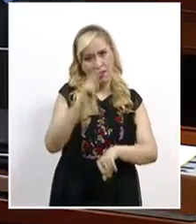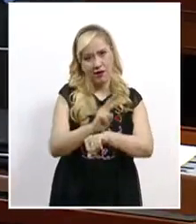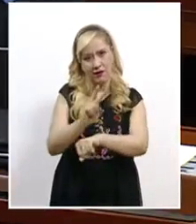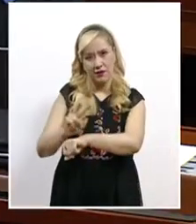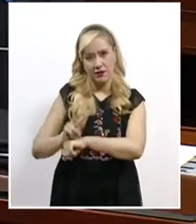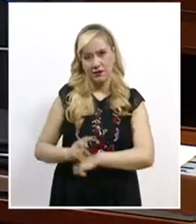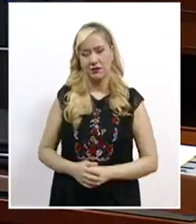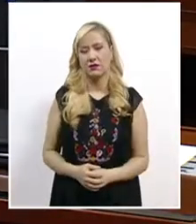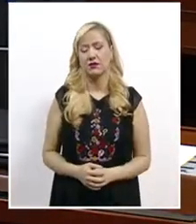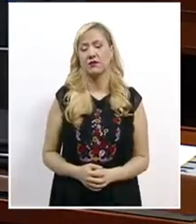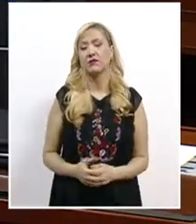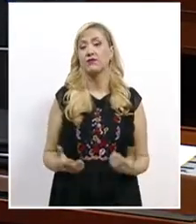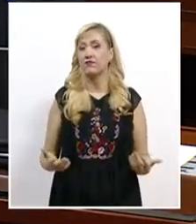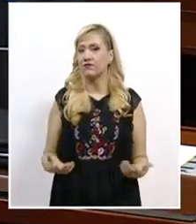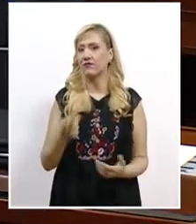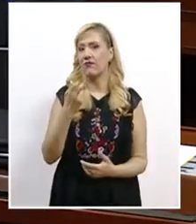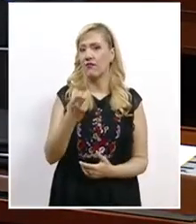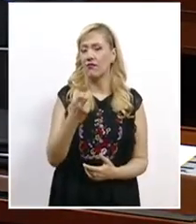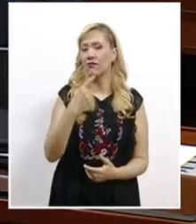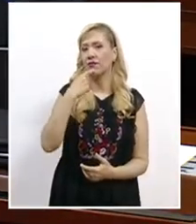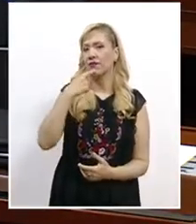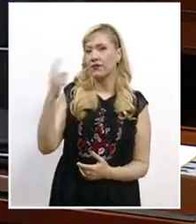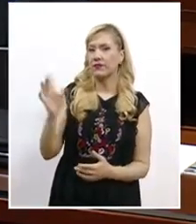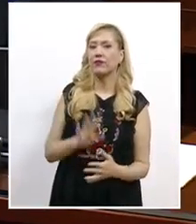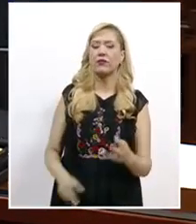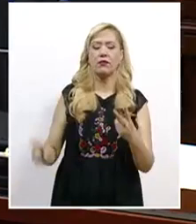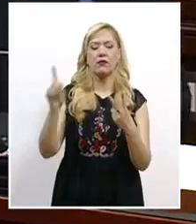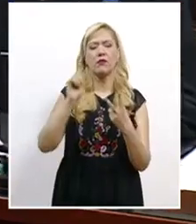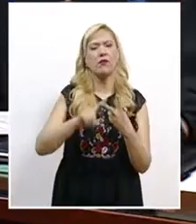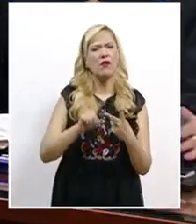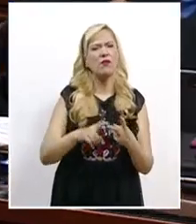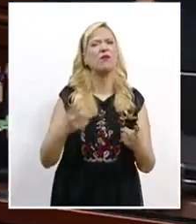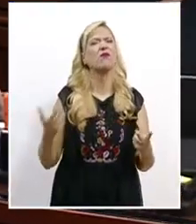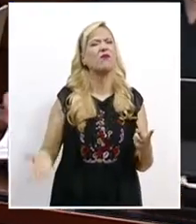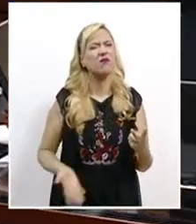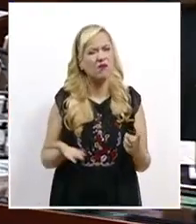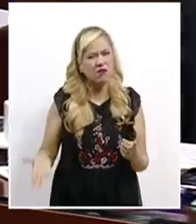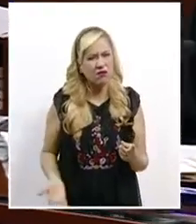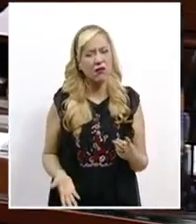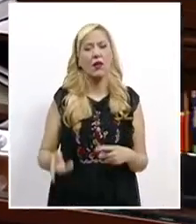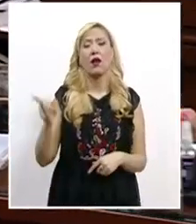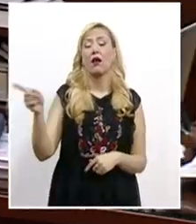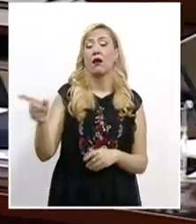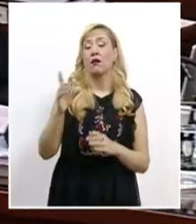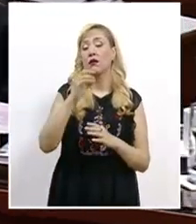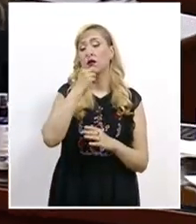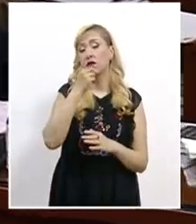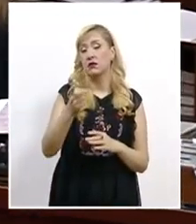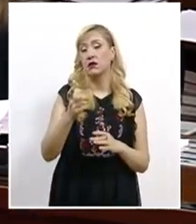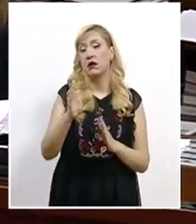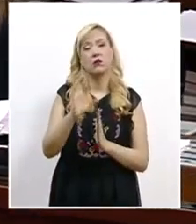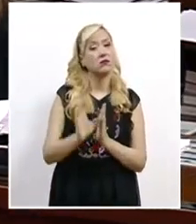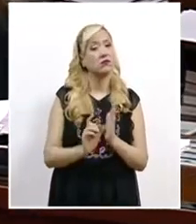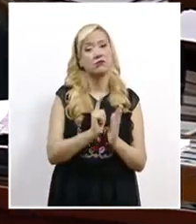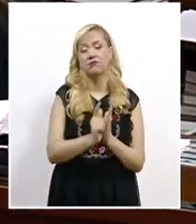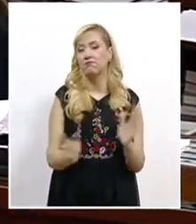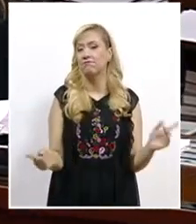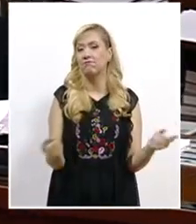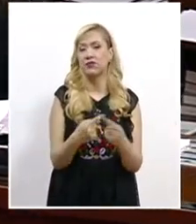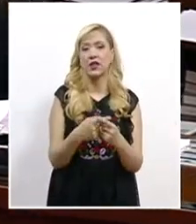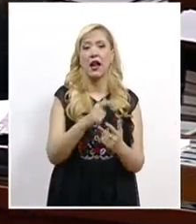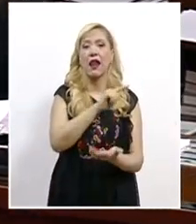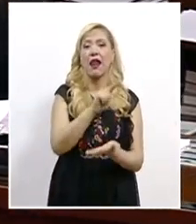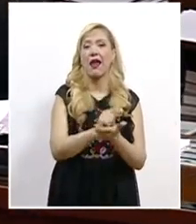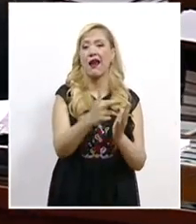Te comento, Laura, en el segundo asunto, el Pleno declaró inconstitucionales disposiciones de